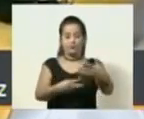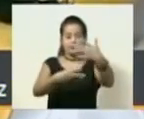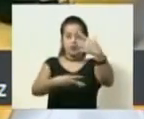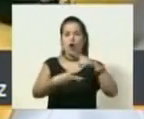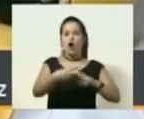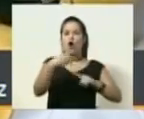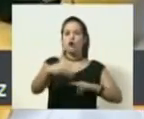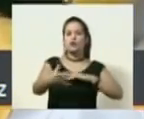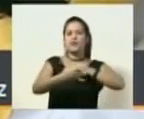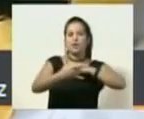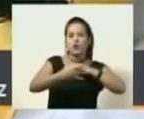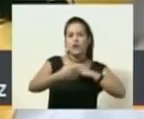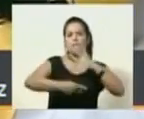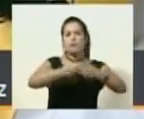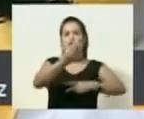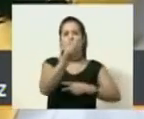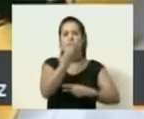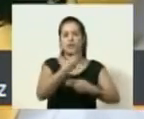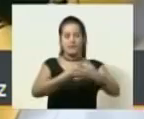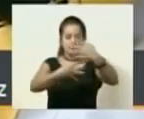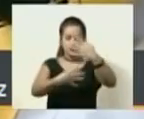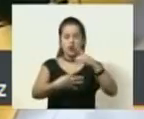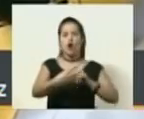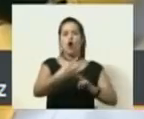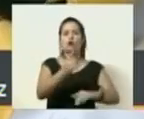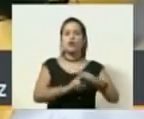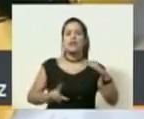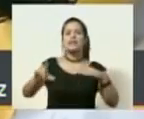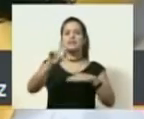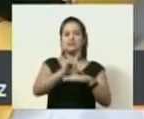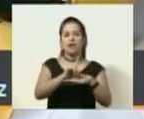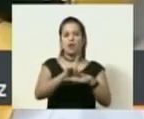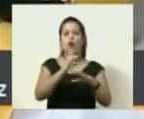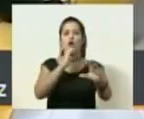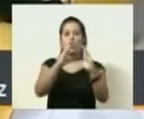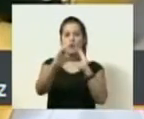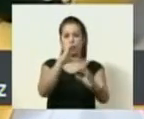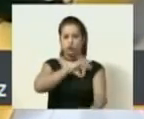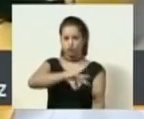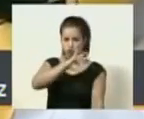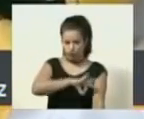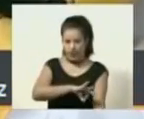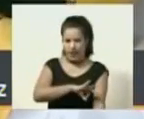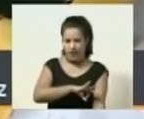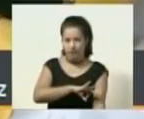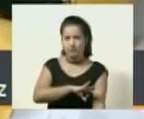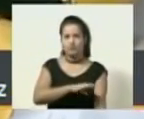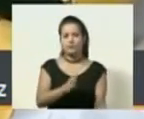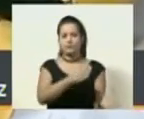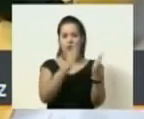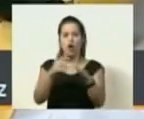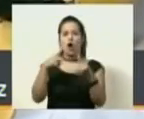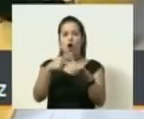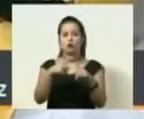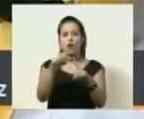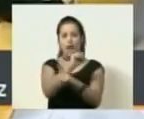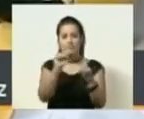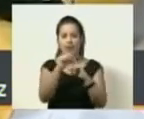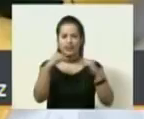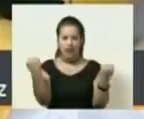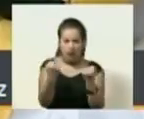alimentaria, licenciados en comunicación social, gestión ambiental,